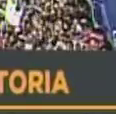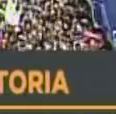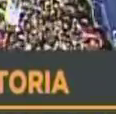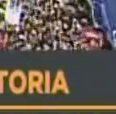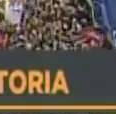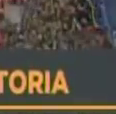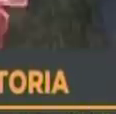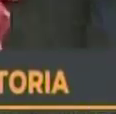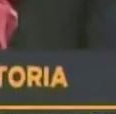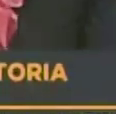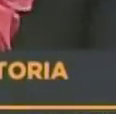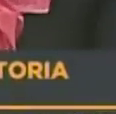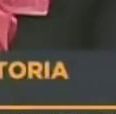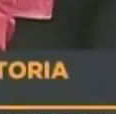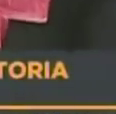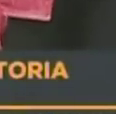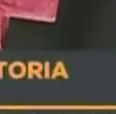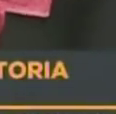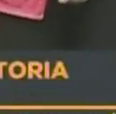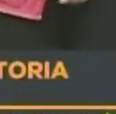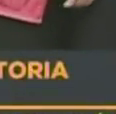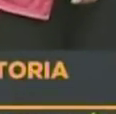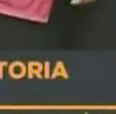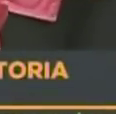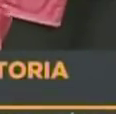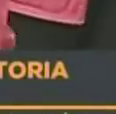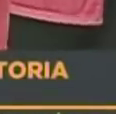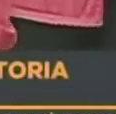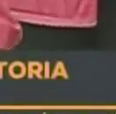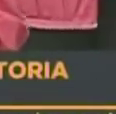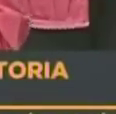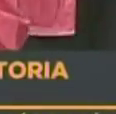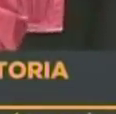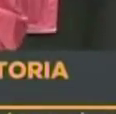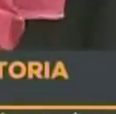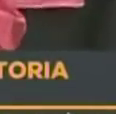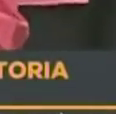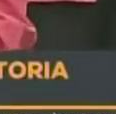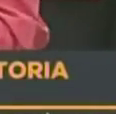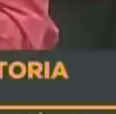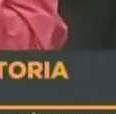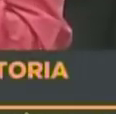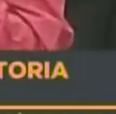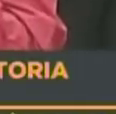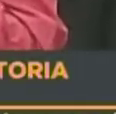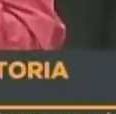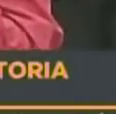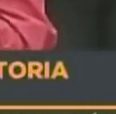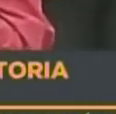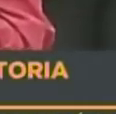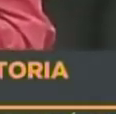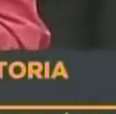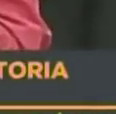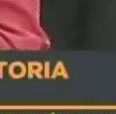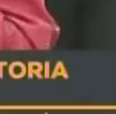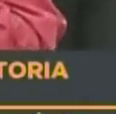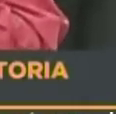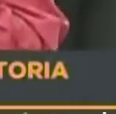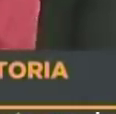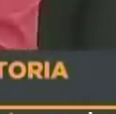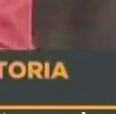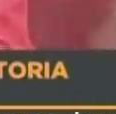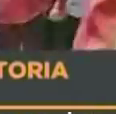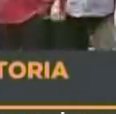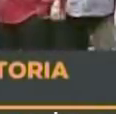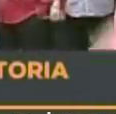a las elecciones del 20 de mayo. Hoy se levanta en Barinas y en toda Venezuela